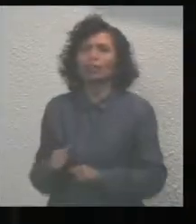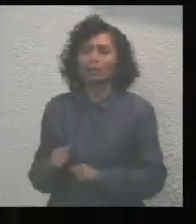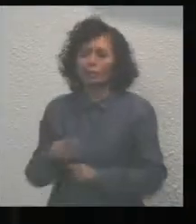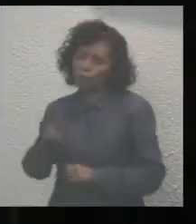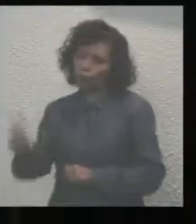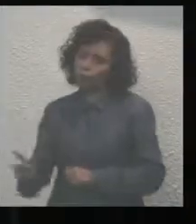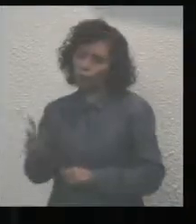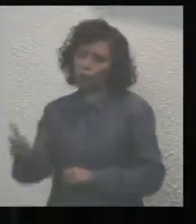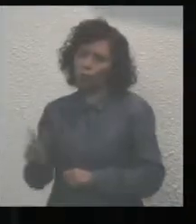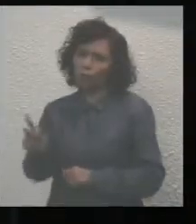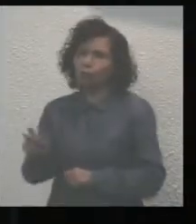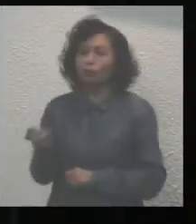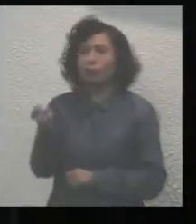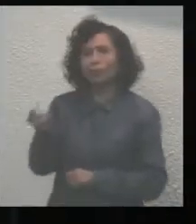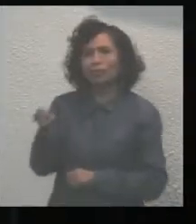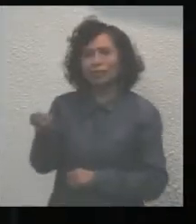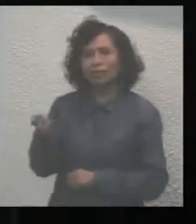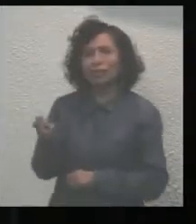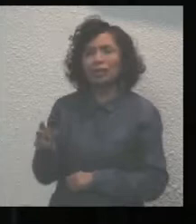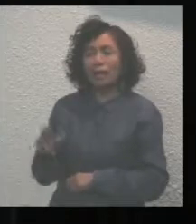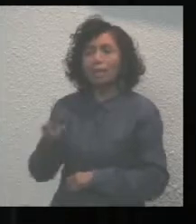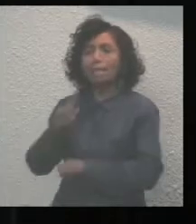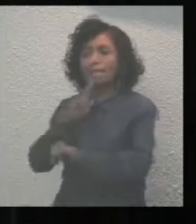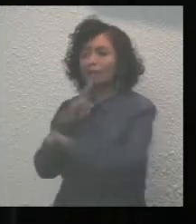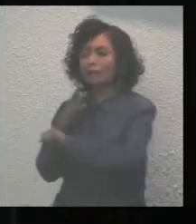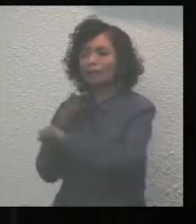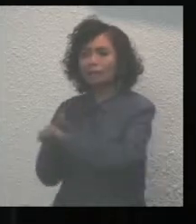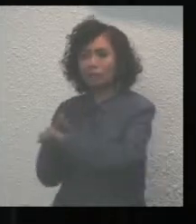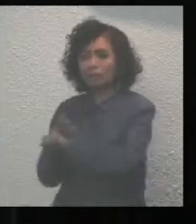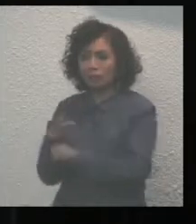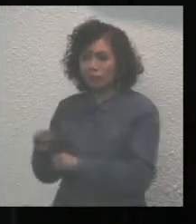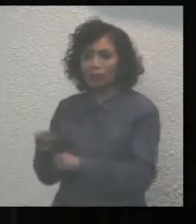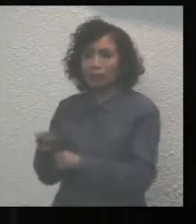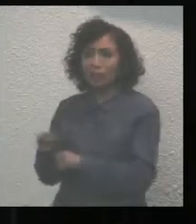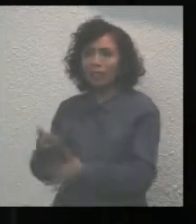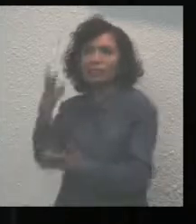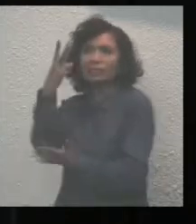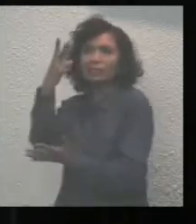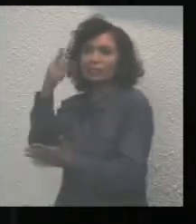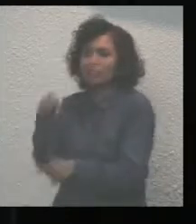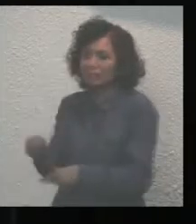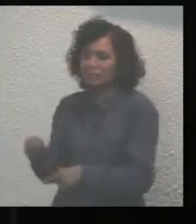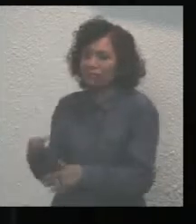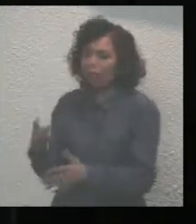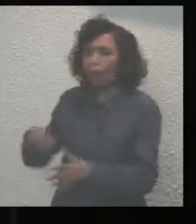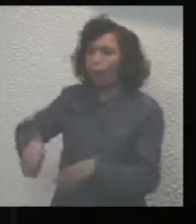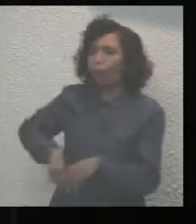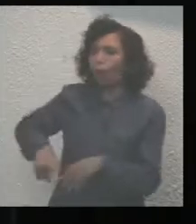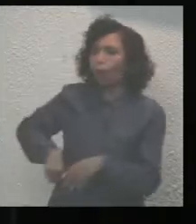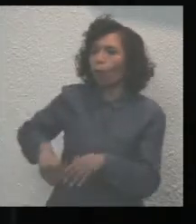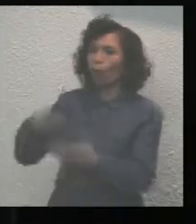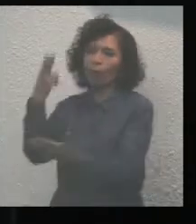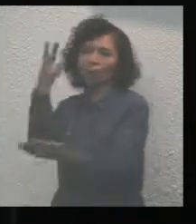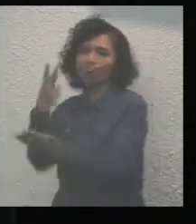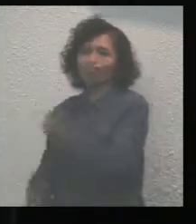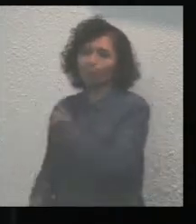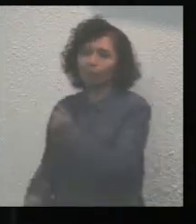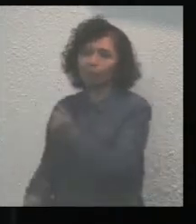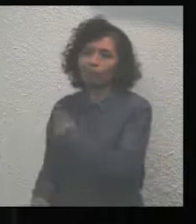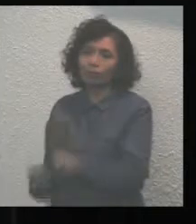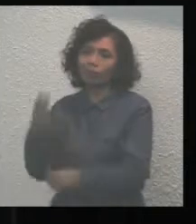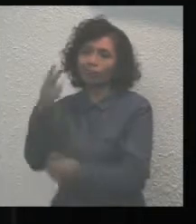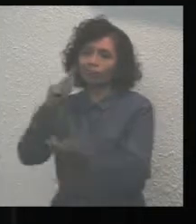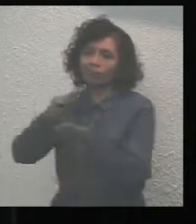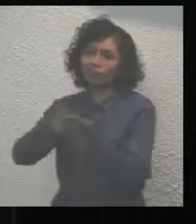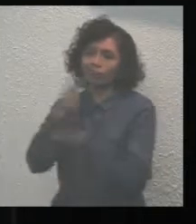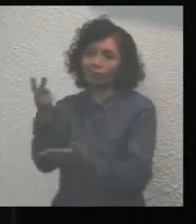de Francisco Villa, donde el presunto responsable tuvo el tiempo suficiente de escapar y seguir libre por segunda vez, porque